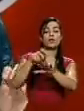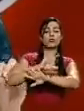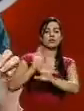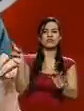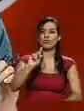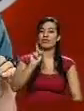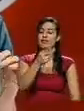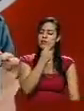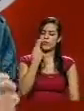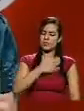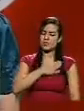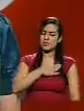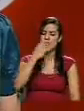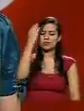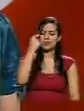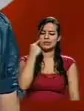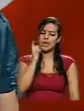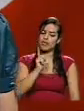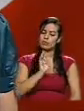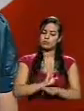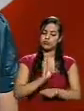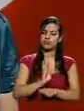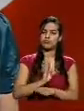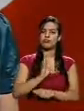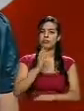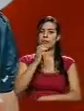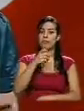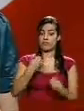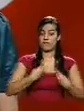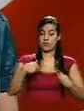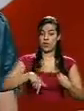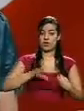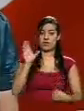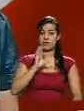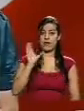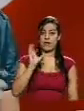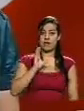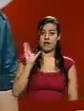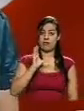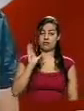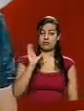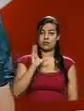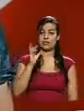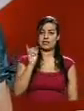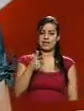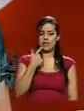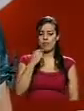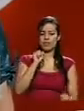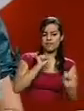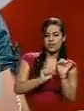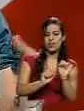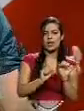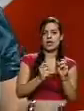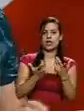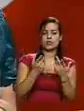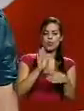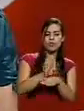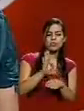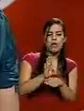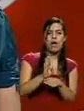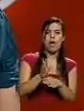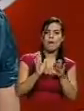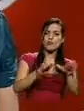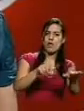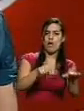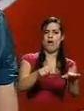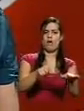el compromiso consciente de cada uno de los habitantes de esta ciudad por quererla, defenderla, apoyarla, cuidarla